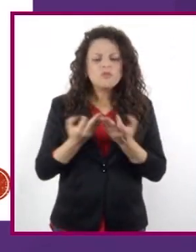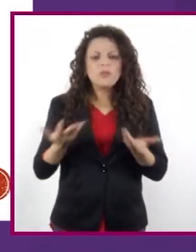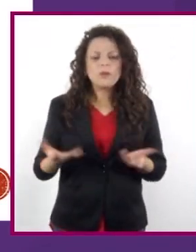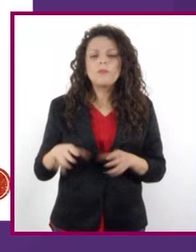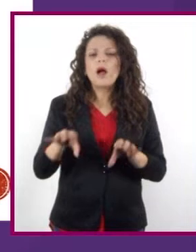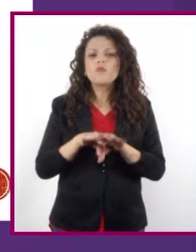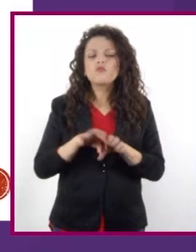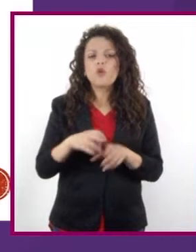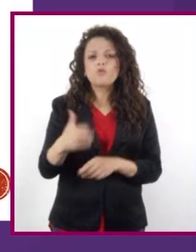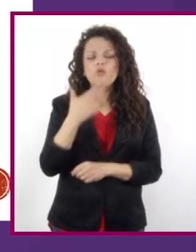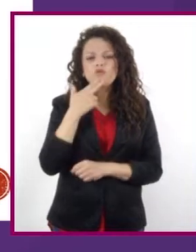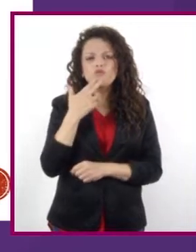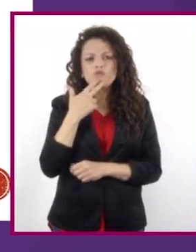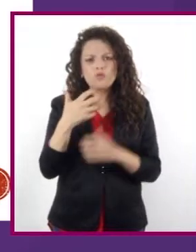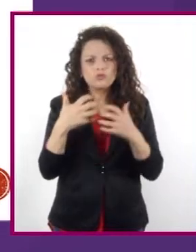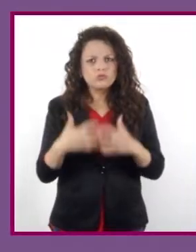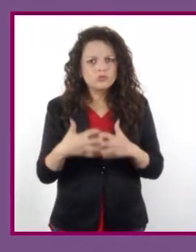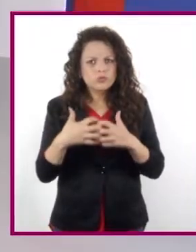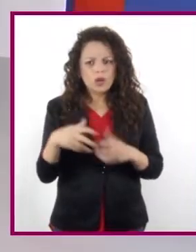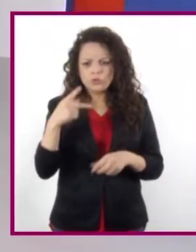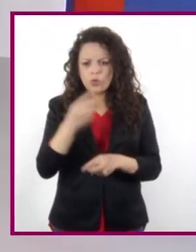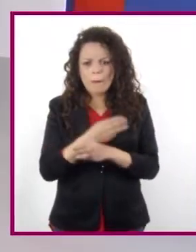funciona? ¿Y de qué material está hecho?